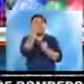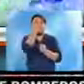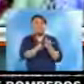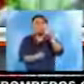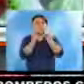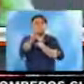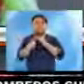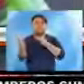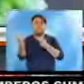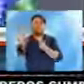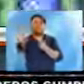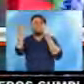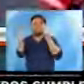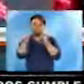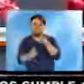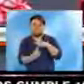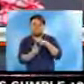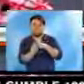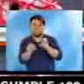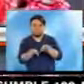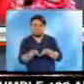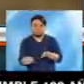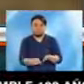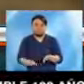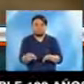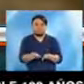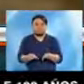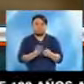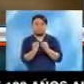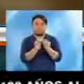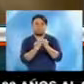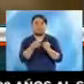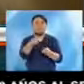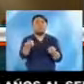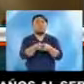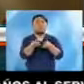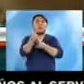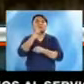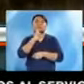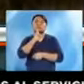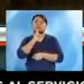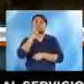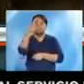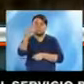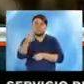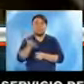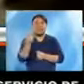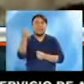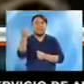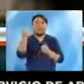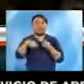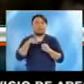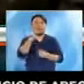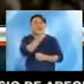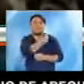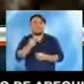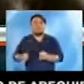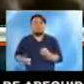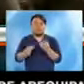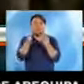Es el mismo que utilizan megaproducciones gringas en el cine. La película El Señor de los Anillos, por